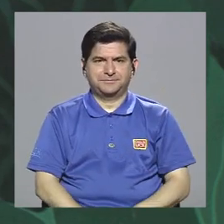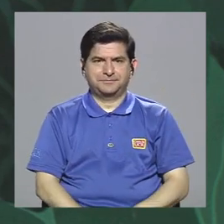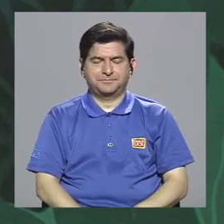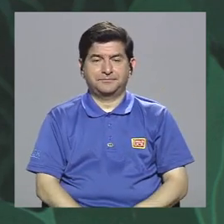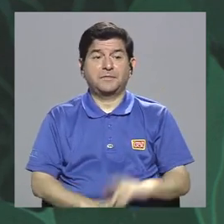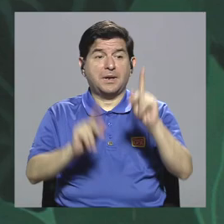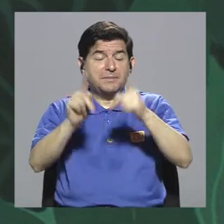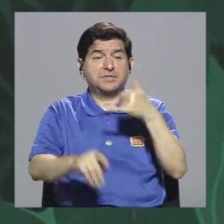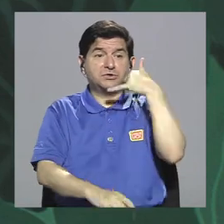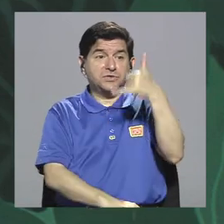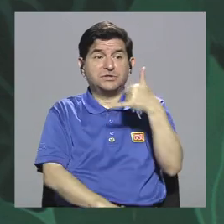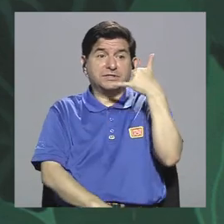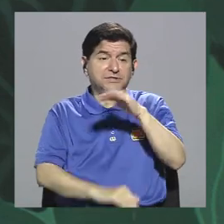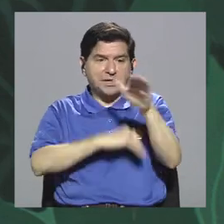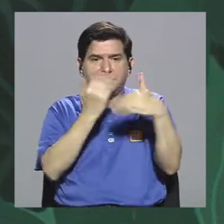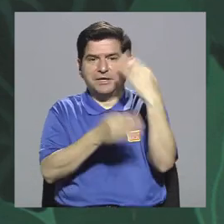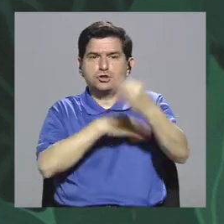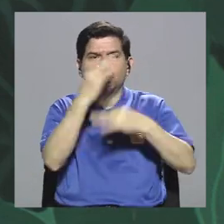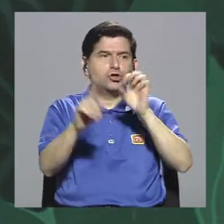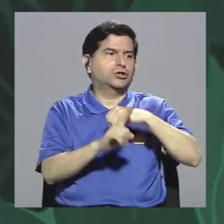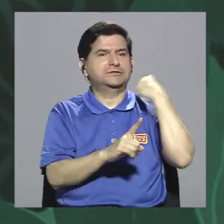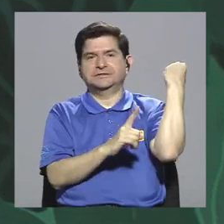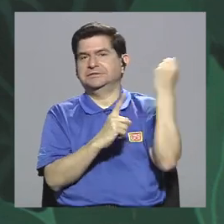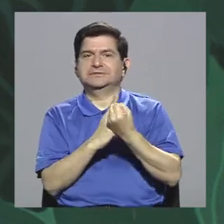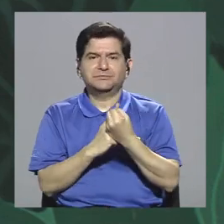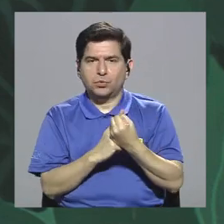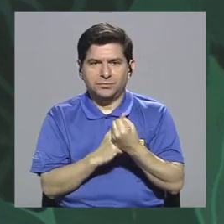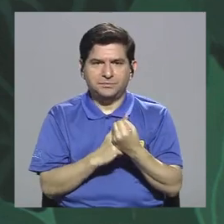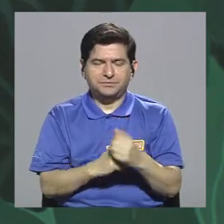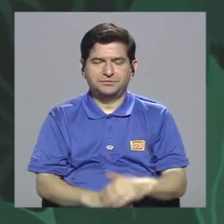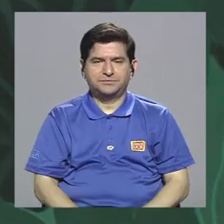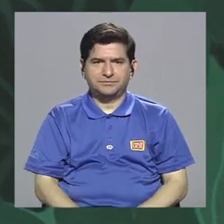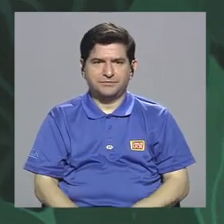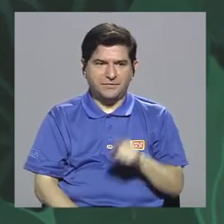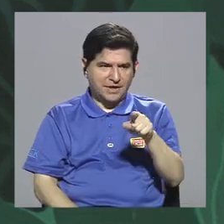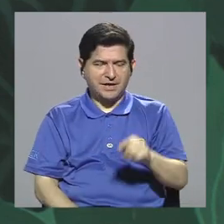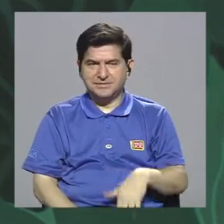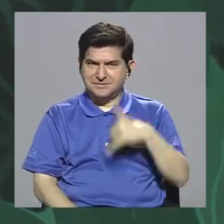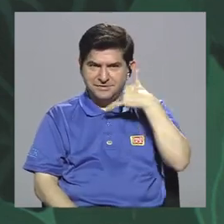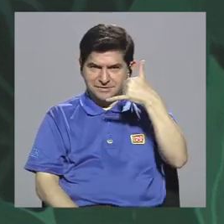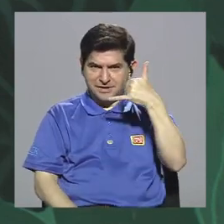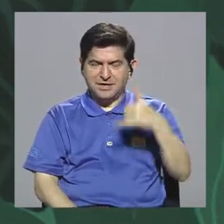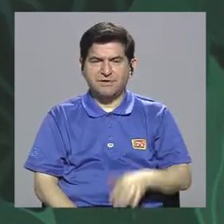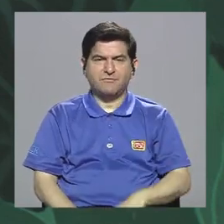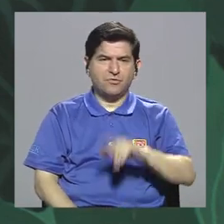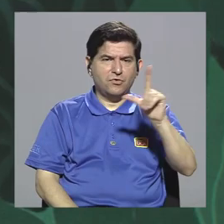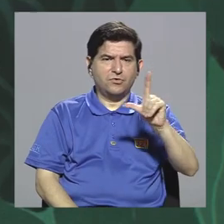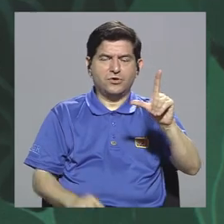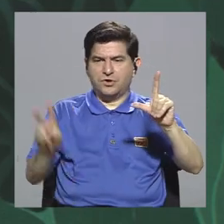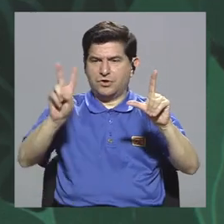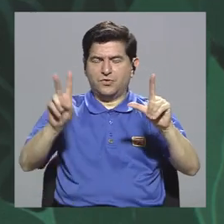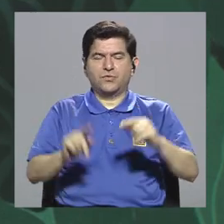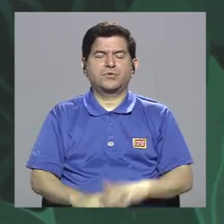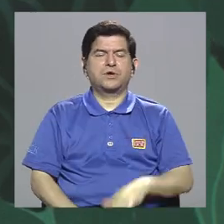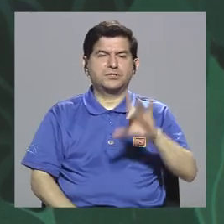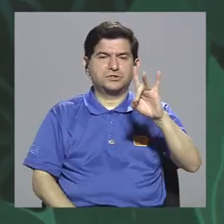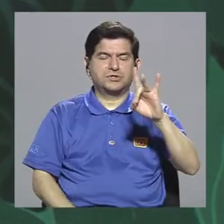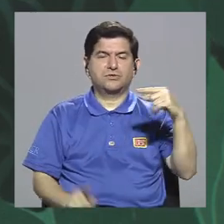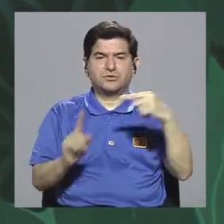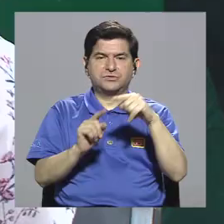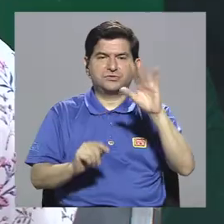bien importante recalcar para qué es uh-huh. esa línea, ¿verdad? Uh-huh, uh-huh. Porque entonces la gente llama con todo tipo de situaciones. Uh-huh. La